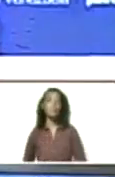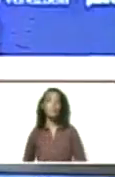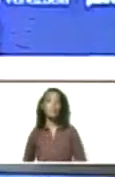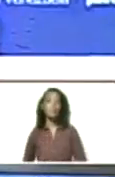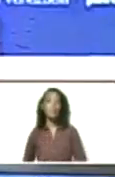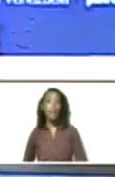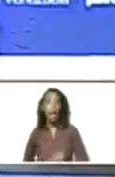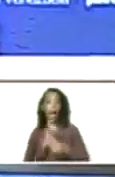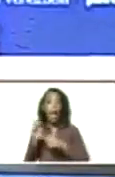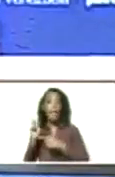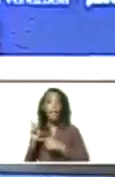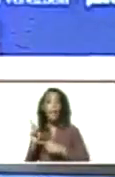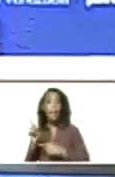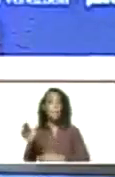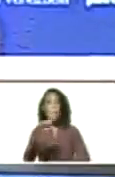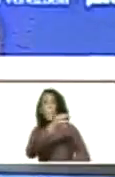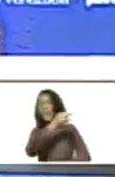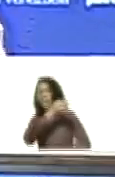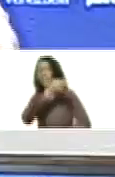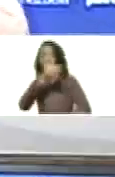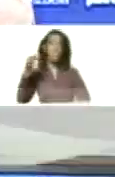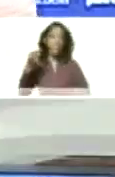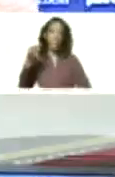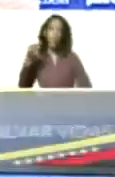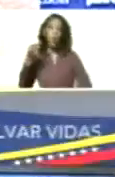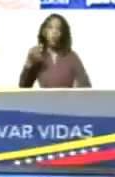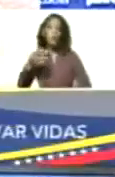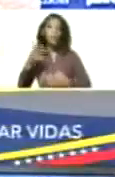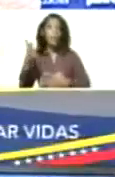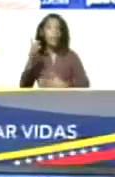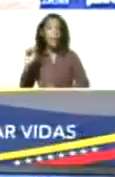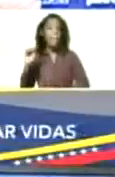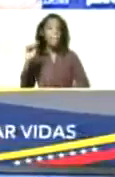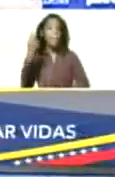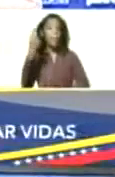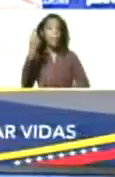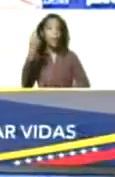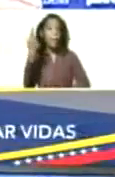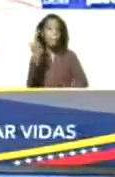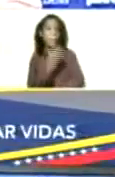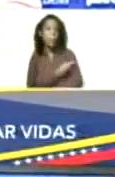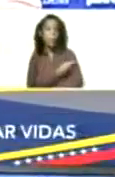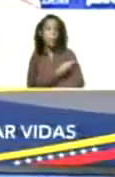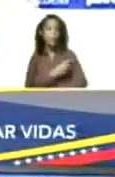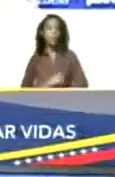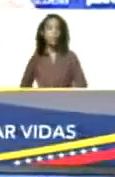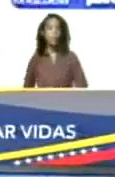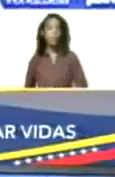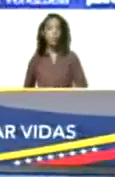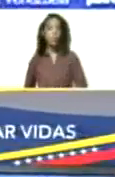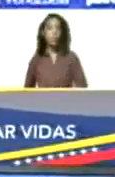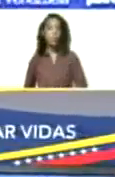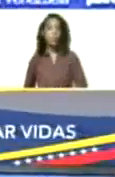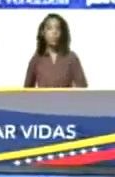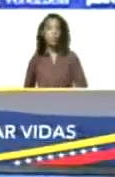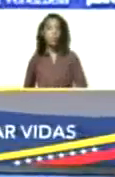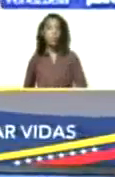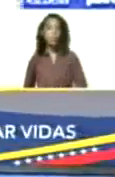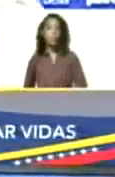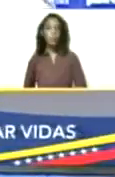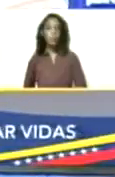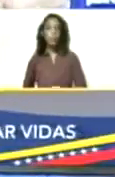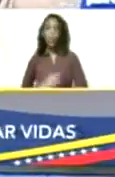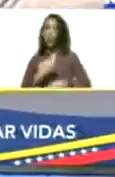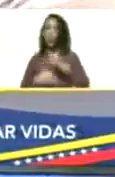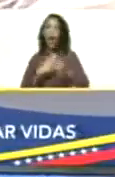es muy efectiva desde la primera dosis nos